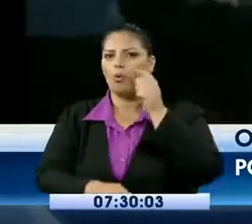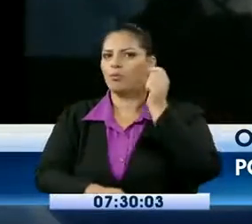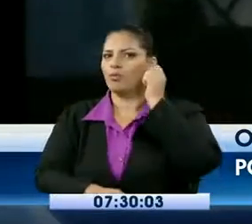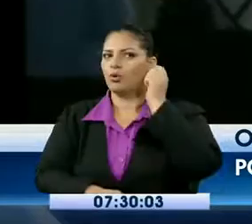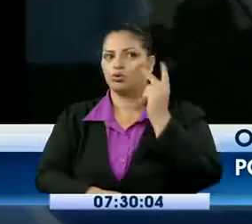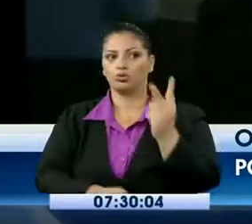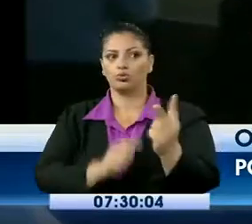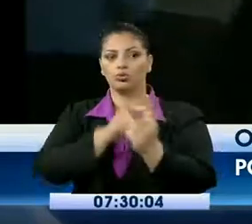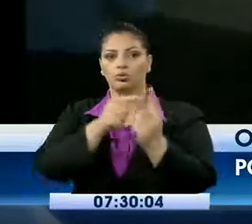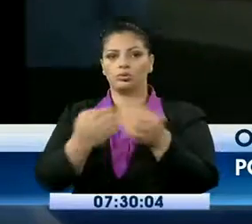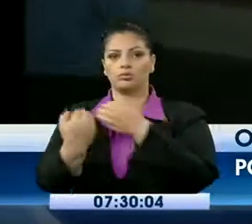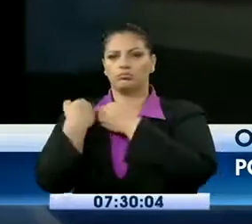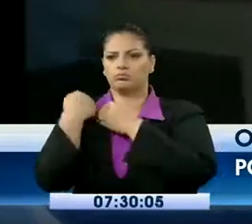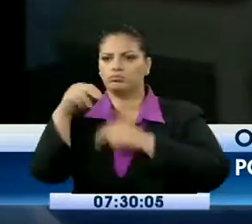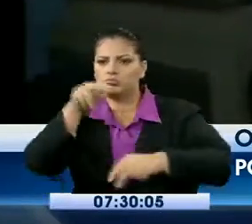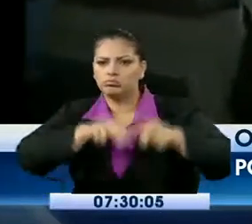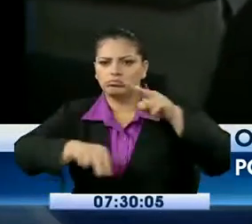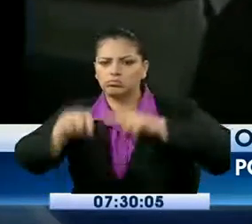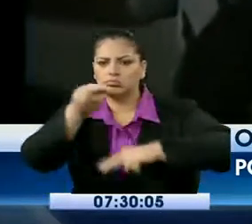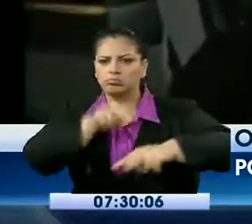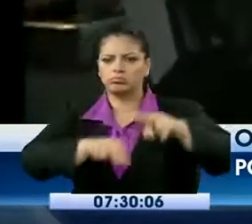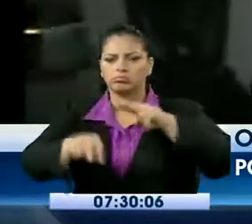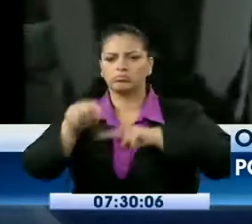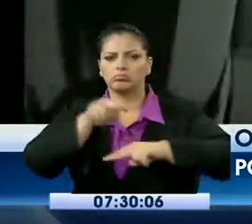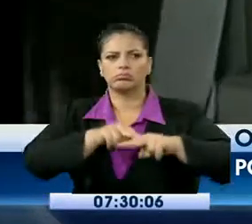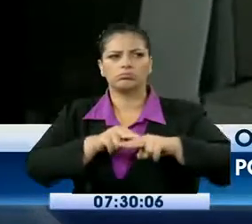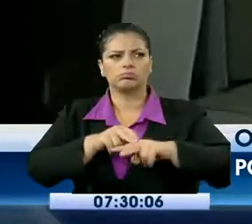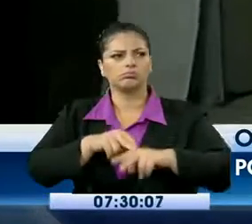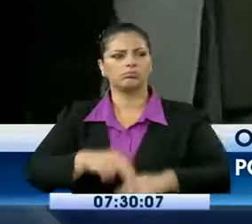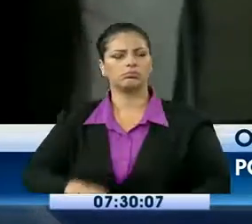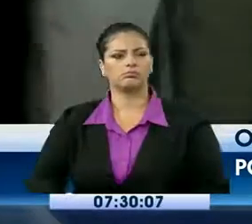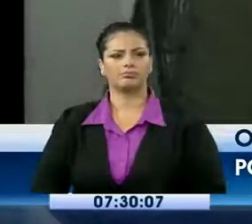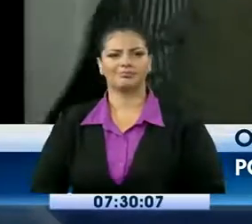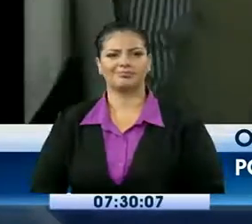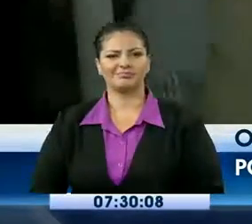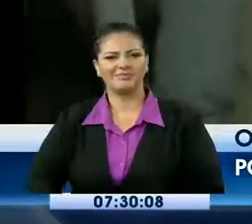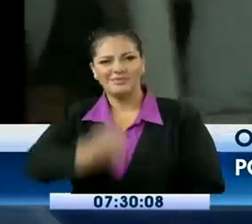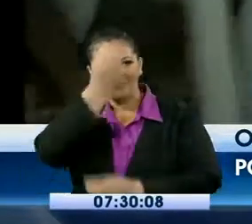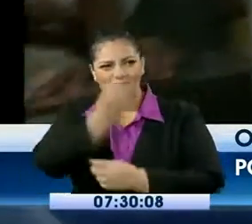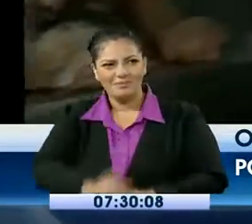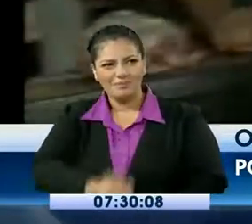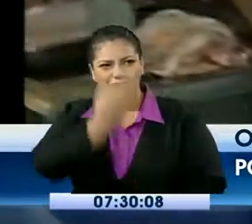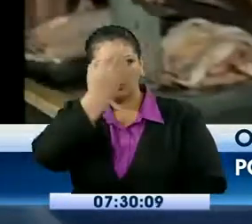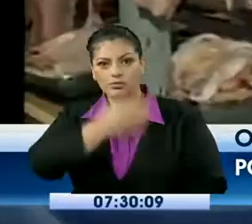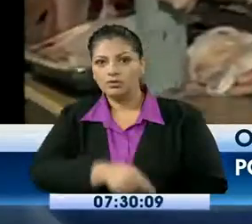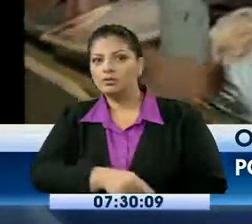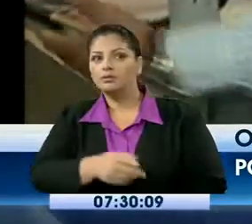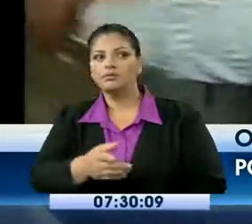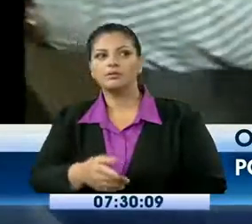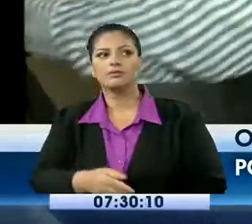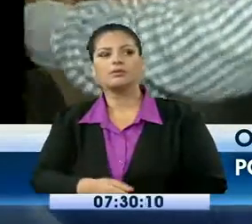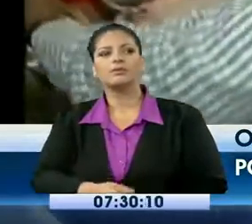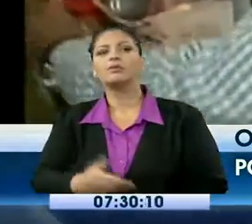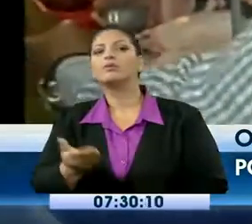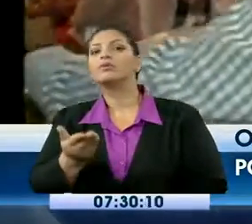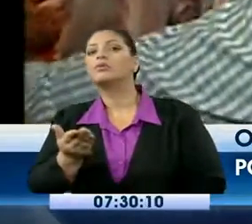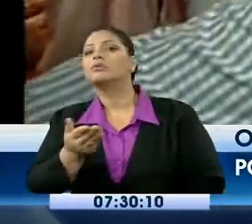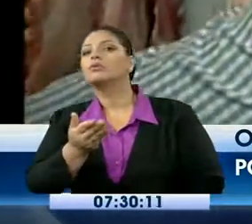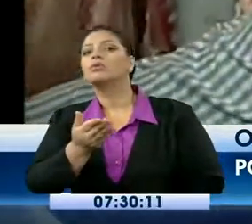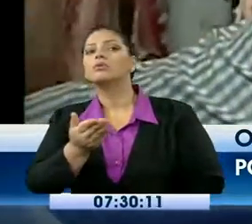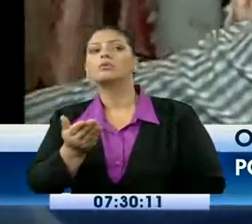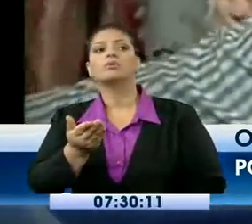de policía aquí en este lugar. Muy buenos días. Disculpe, ¿la comisaria? La señorita que está... ¿El señor